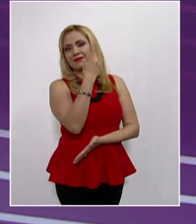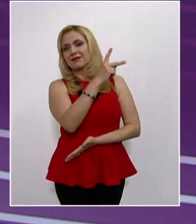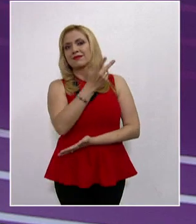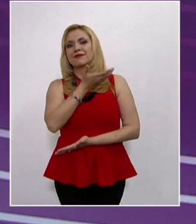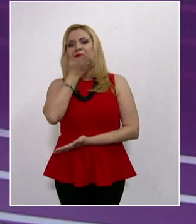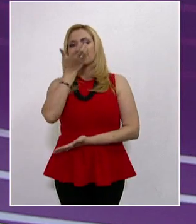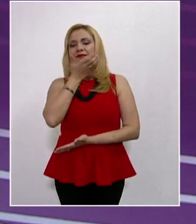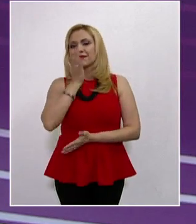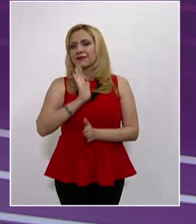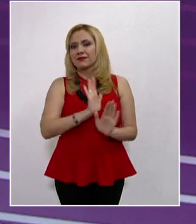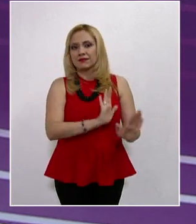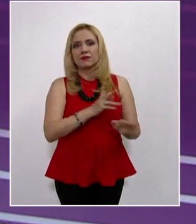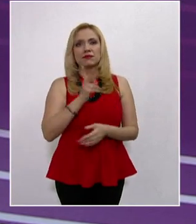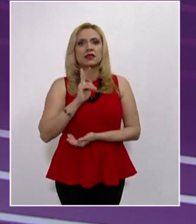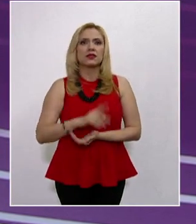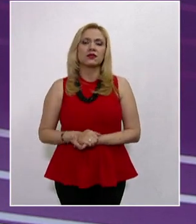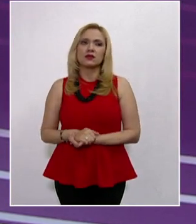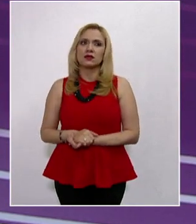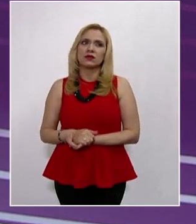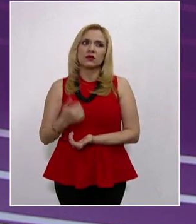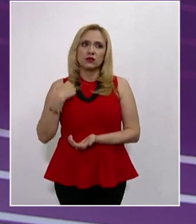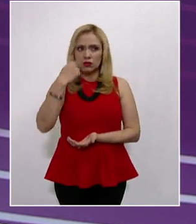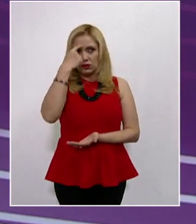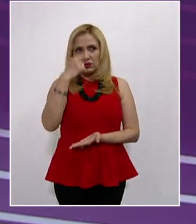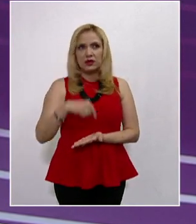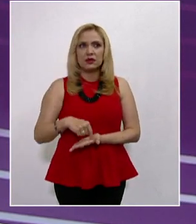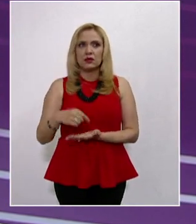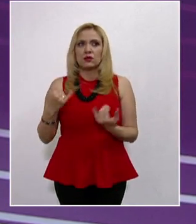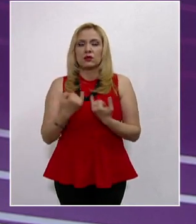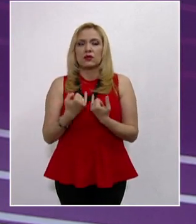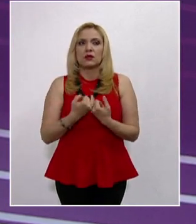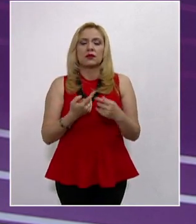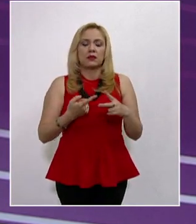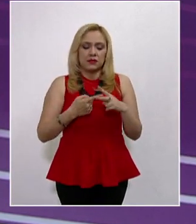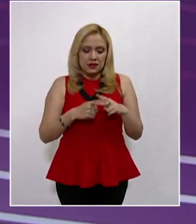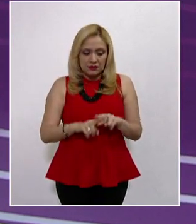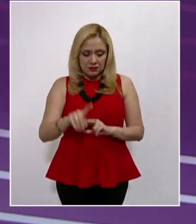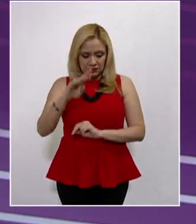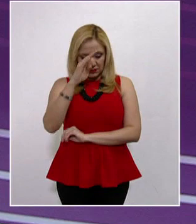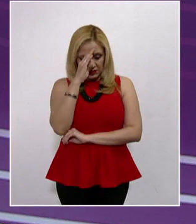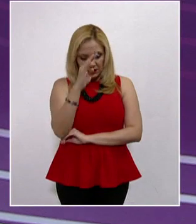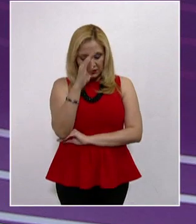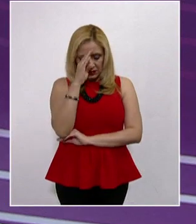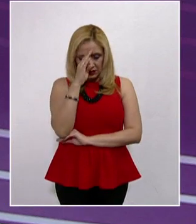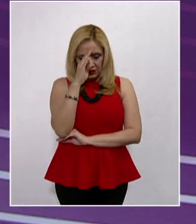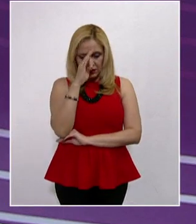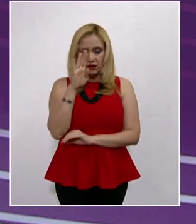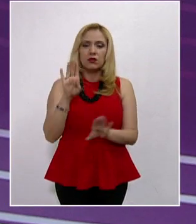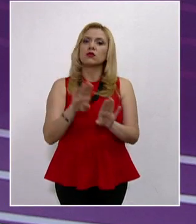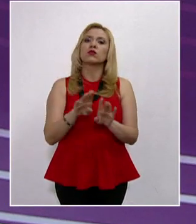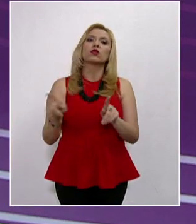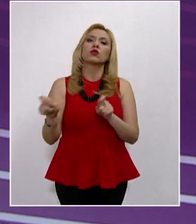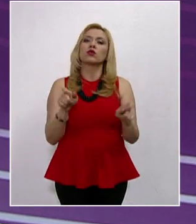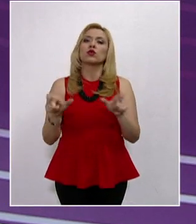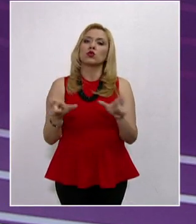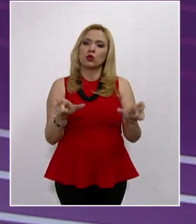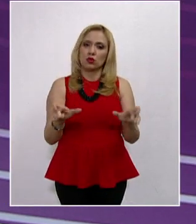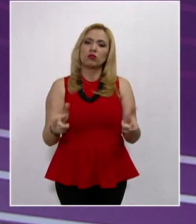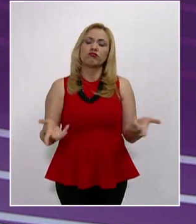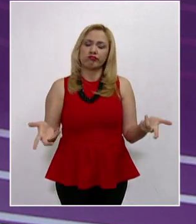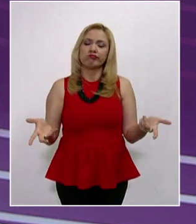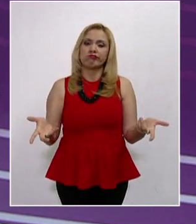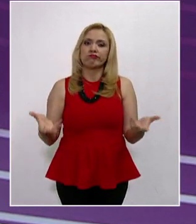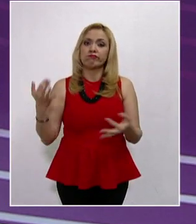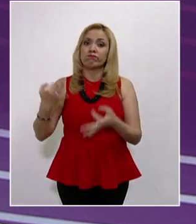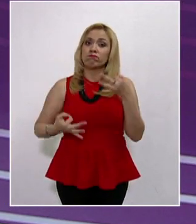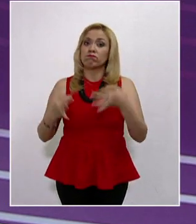esta fuerza. Pero yo creo que va más allá, o sea, creo que también hay que empezar a pensar en los controles que se tienen que establecer. La propia